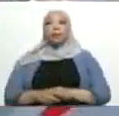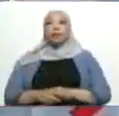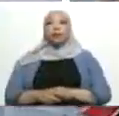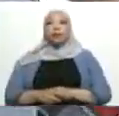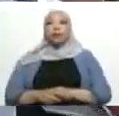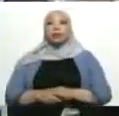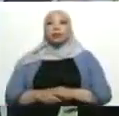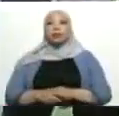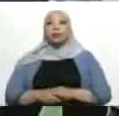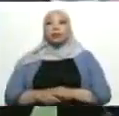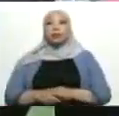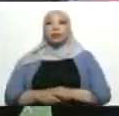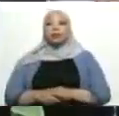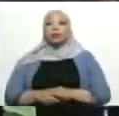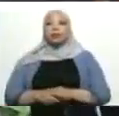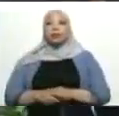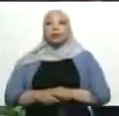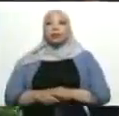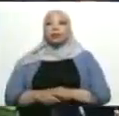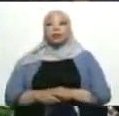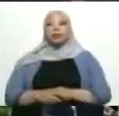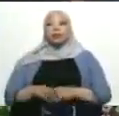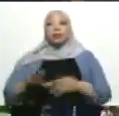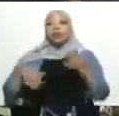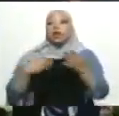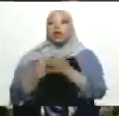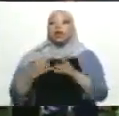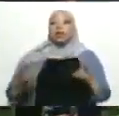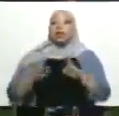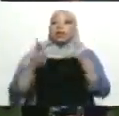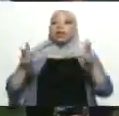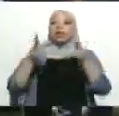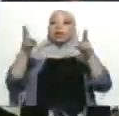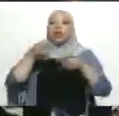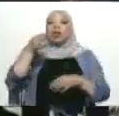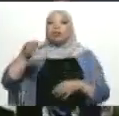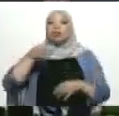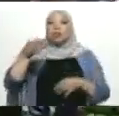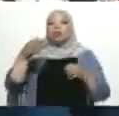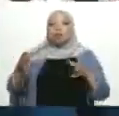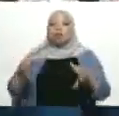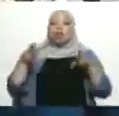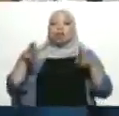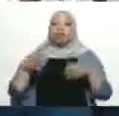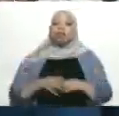Bueno, aquí dice, hasta la victoria siempre, venceremos.